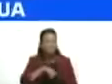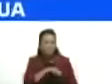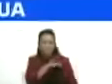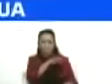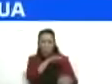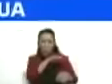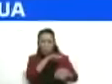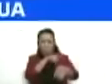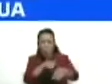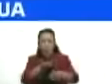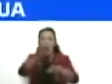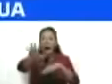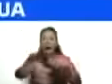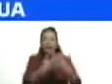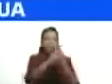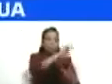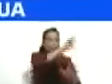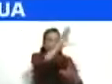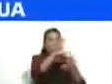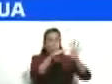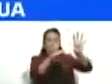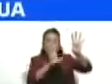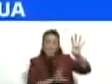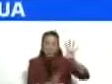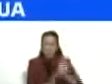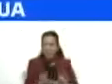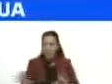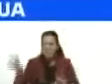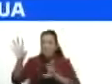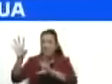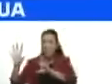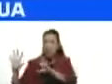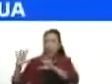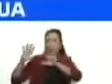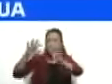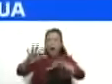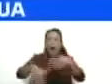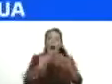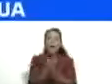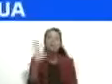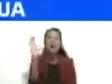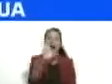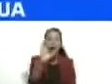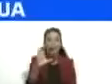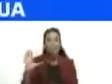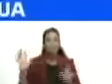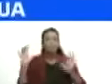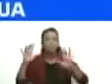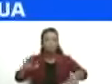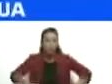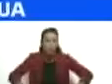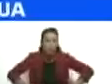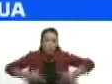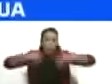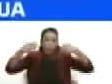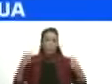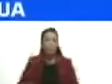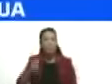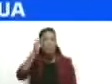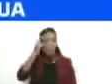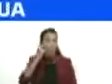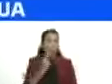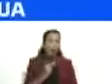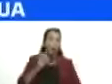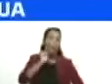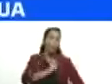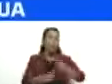llegaron, y bajaron, y llegaron. ¡El pueblo de la furia bolivariana